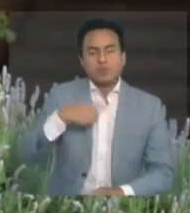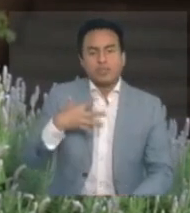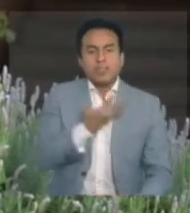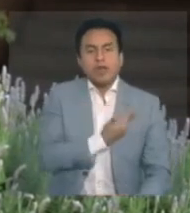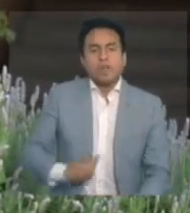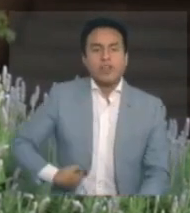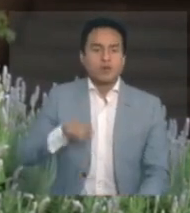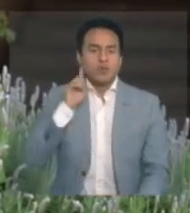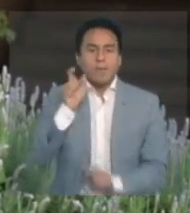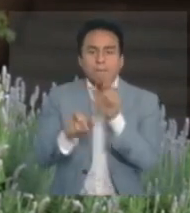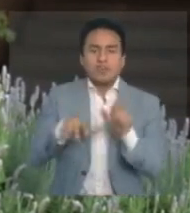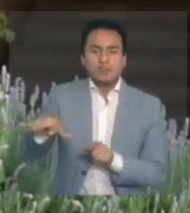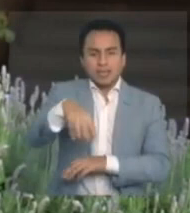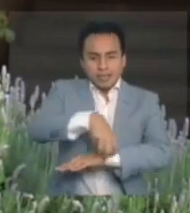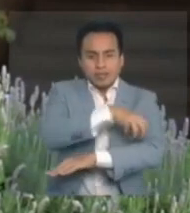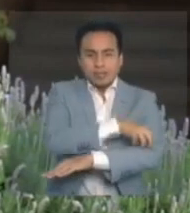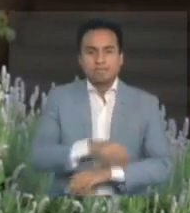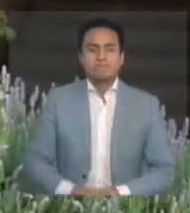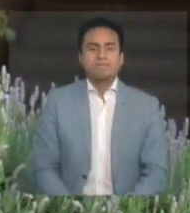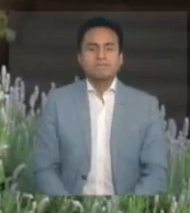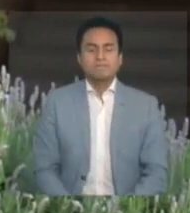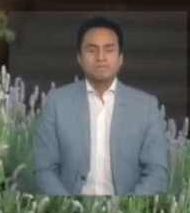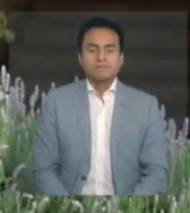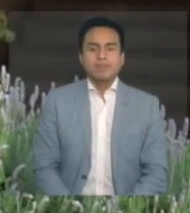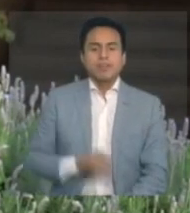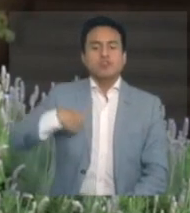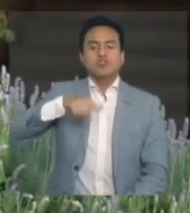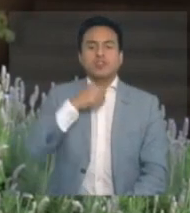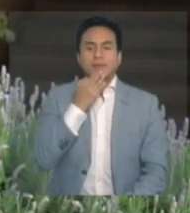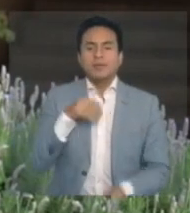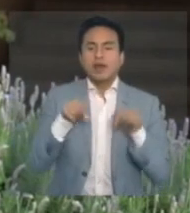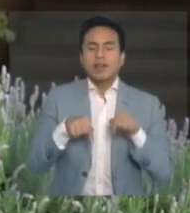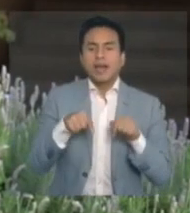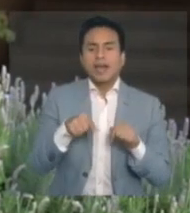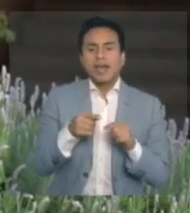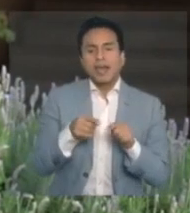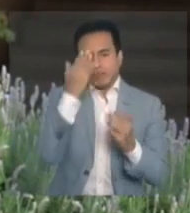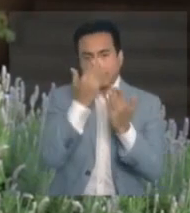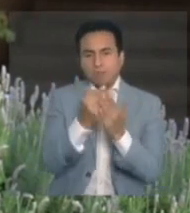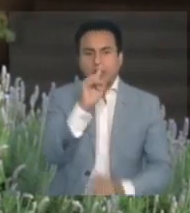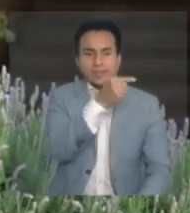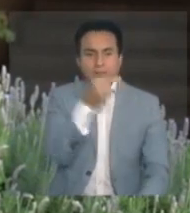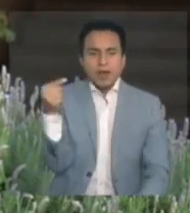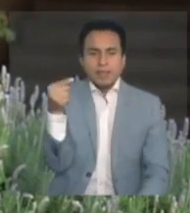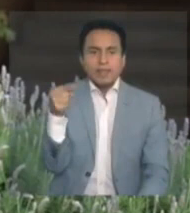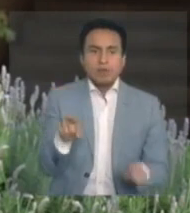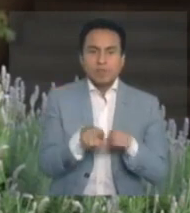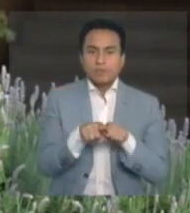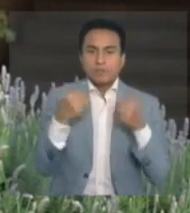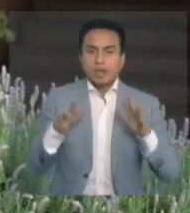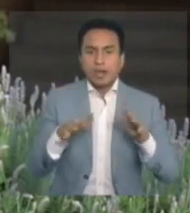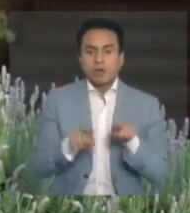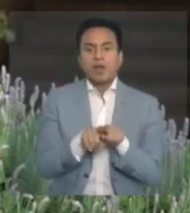gobierno escuchar a las personas de las regiones. Estamos además enfrentando una semana donde va a estar, ya está en